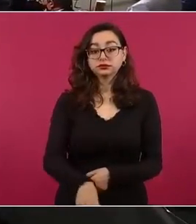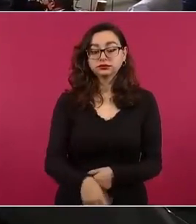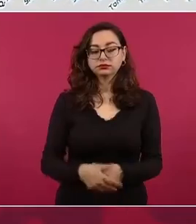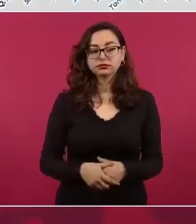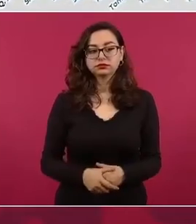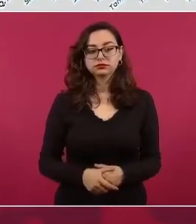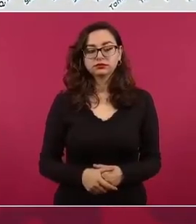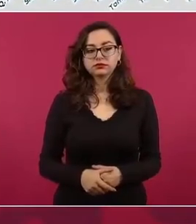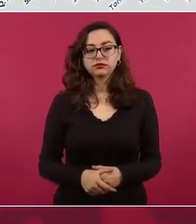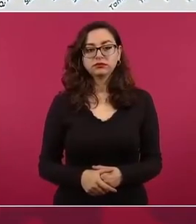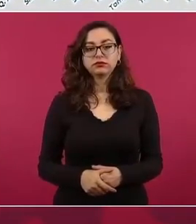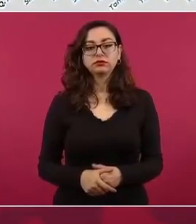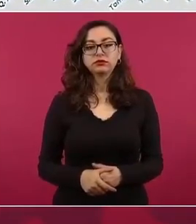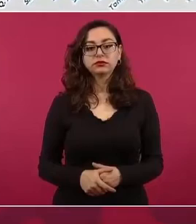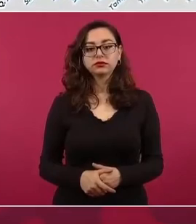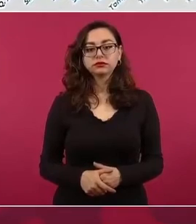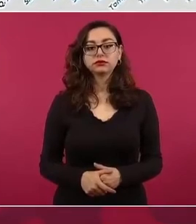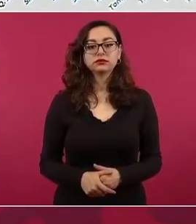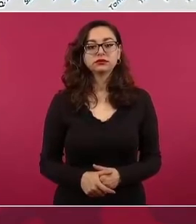Bueno,